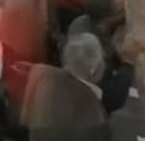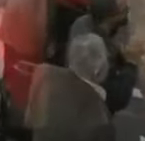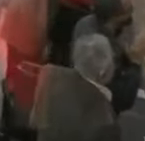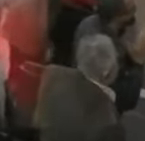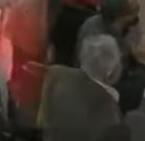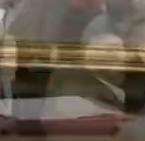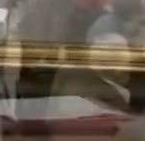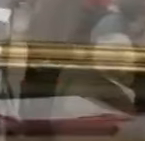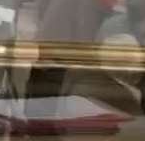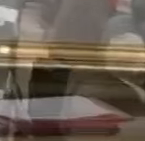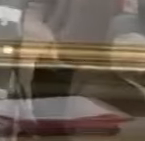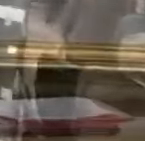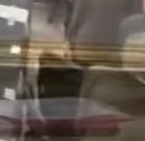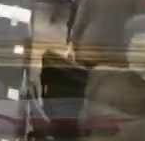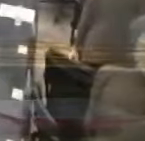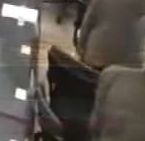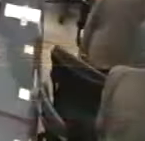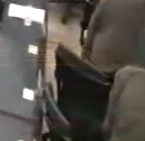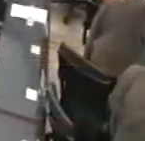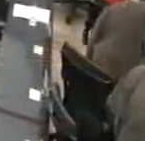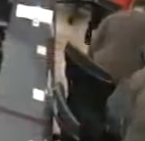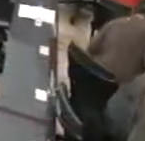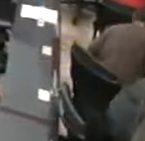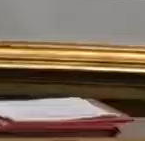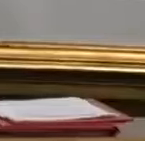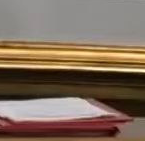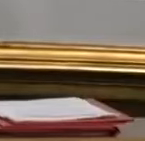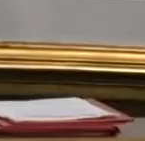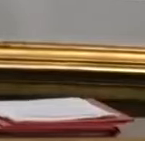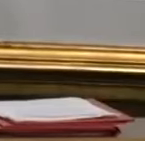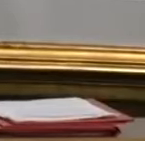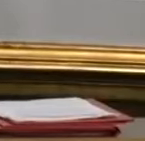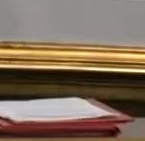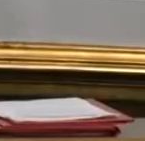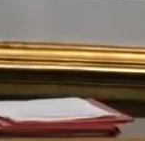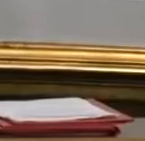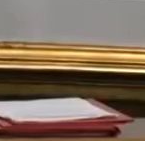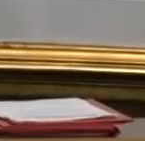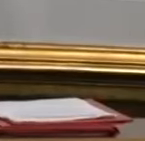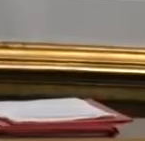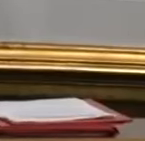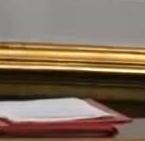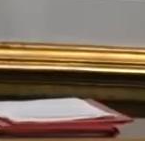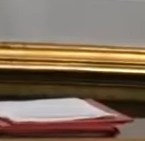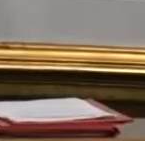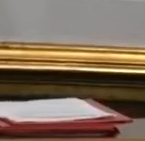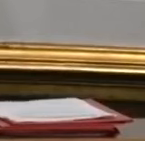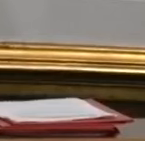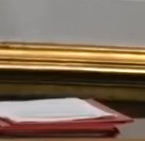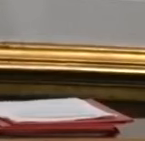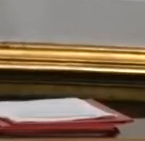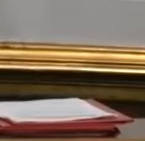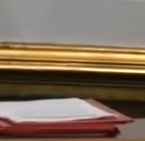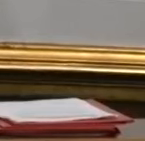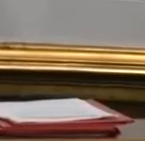Vamos a proceder a considerar el carácter orgánico de la ley aprobada. Las diputadas.